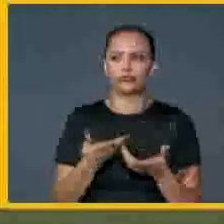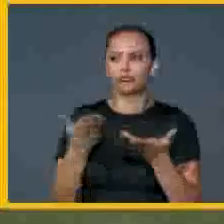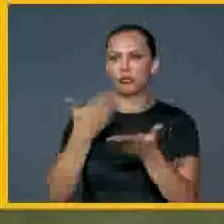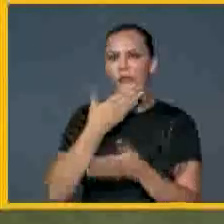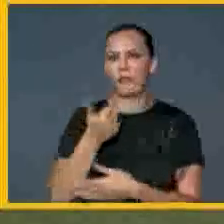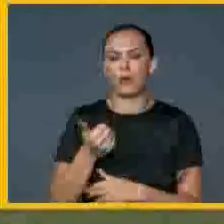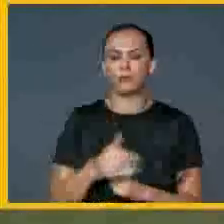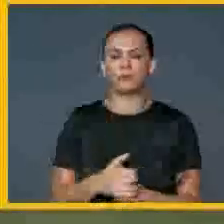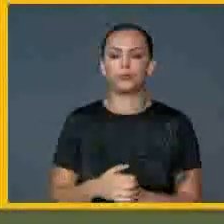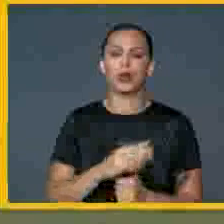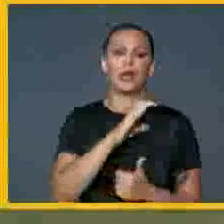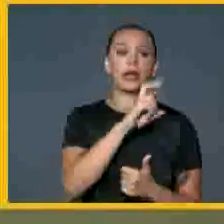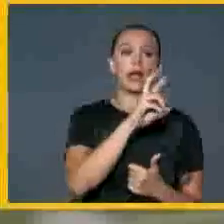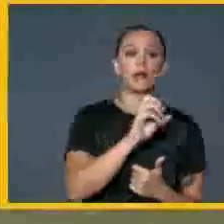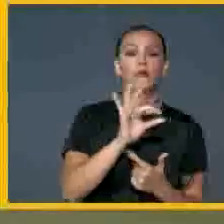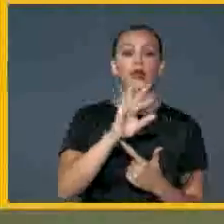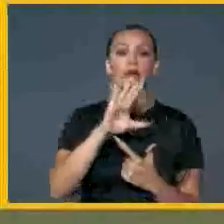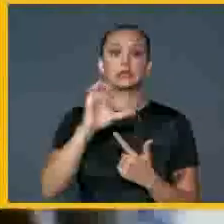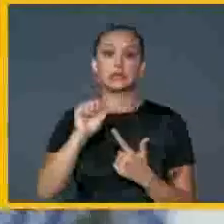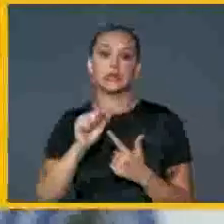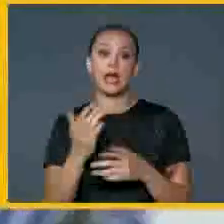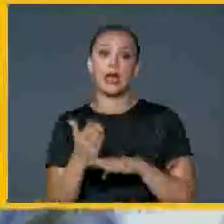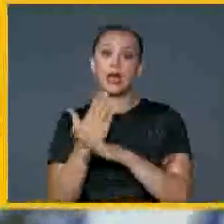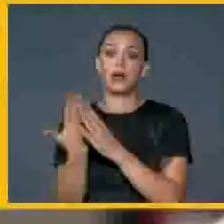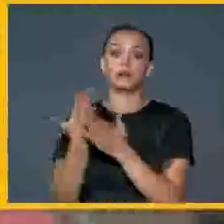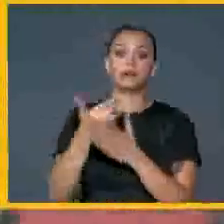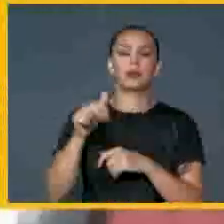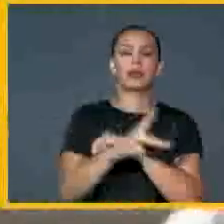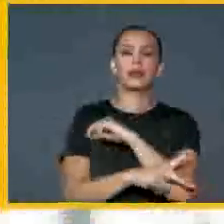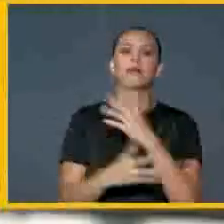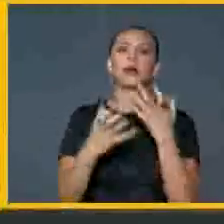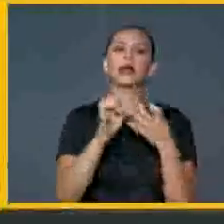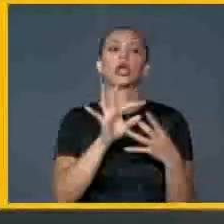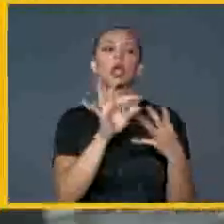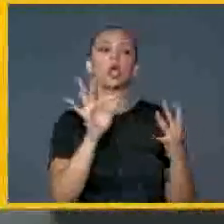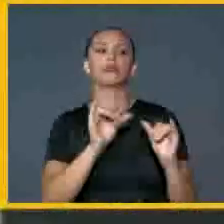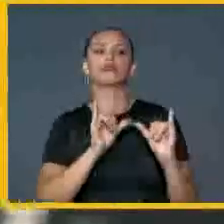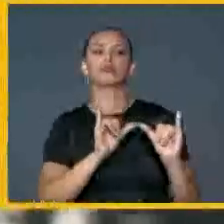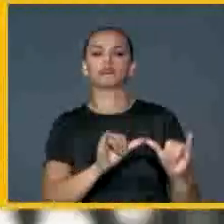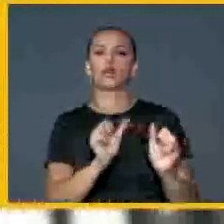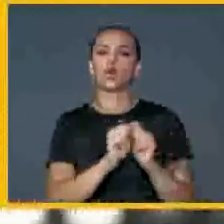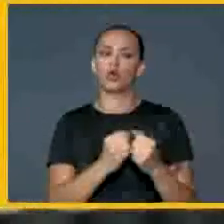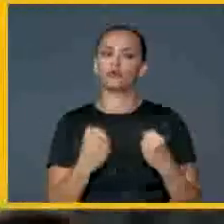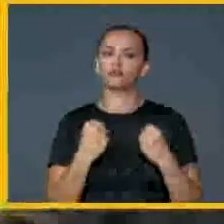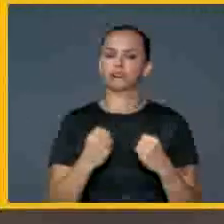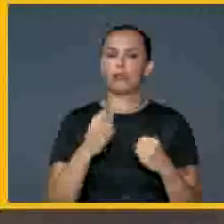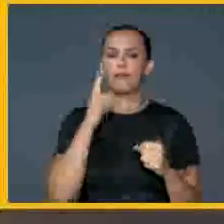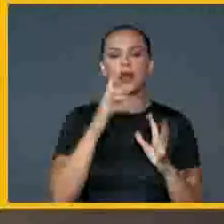mejor. Tanto Calvo como Francis, antes de volver al país, desean optar por mantenerse en condición de